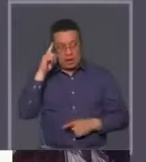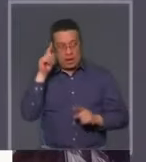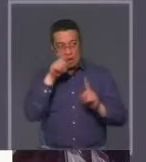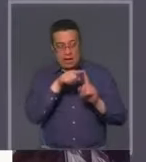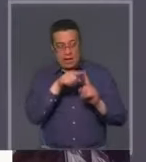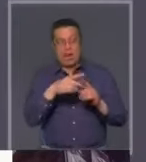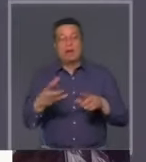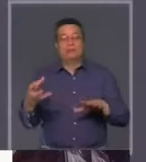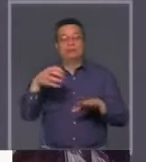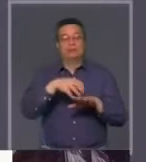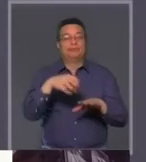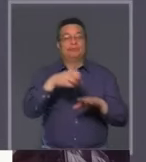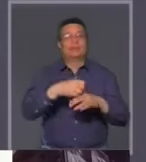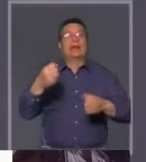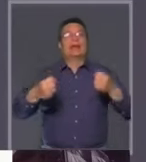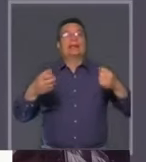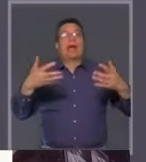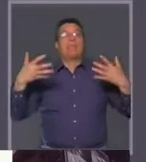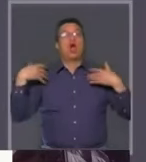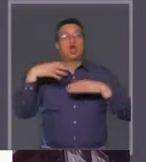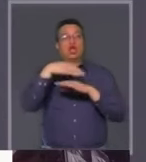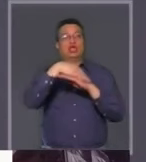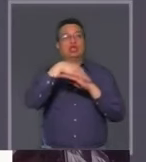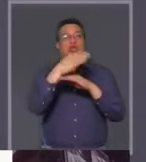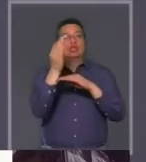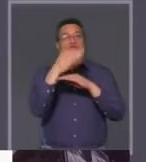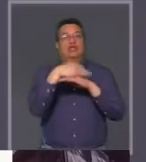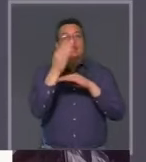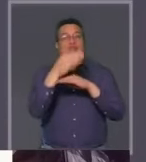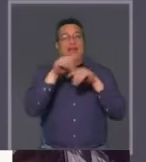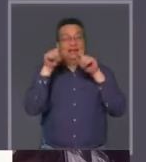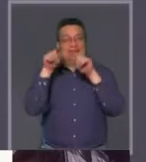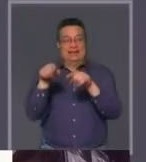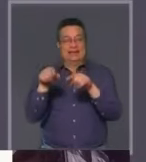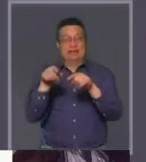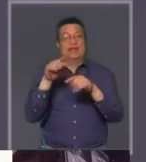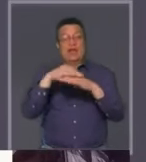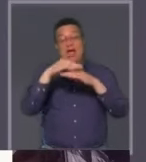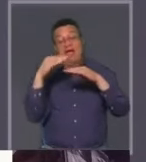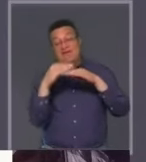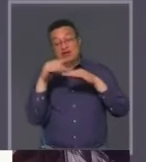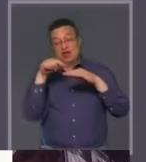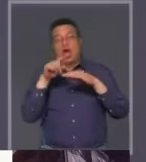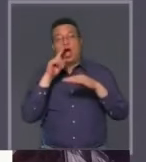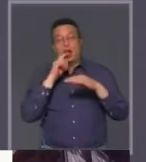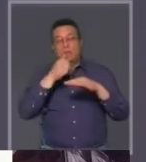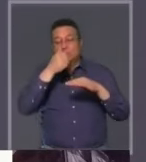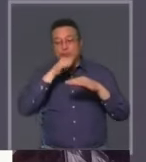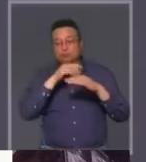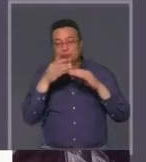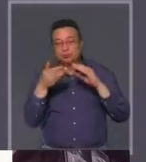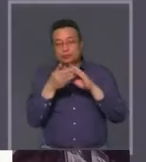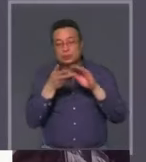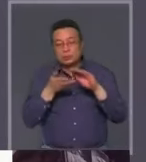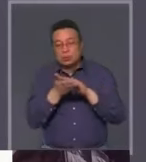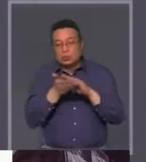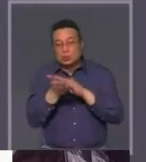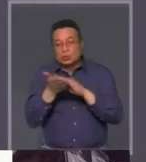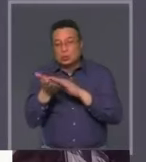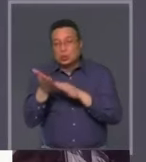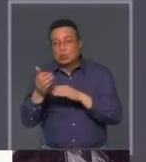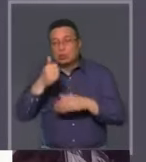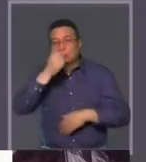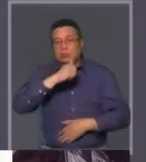trasladado la droga oculta en un camión Tolva para lo cual bajo este camión mantenía un compartimiento adecuado donde